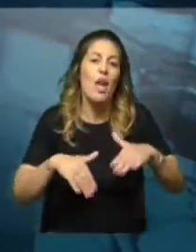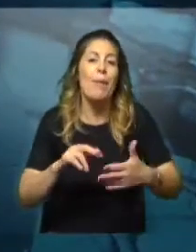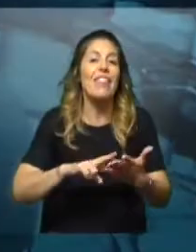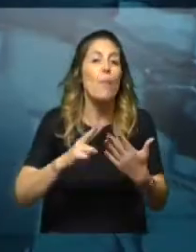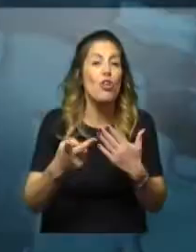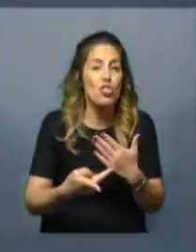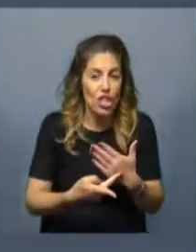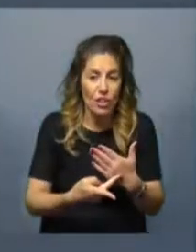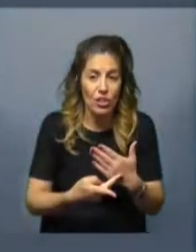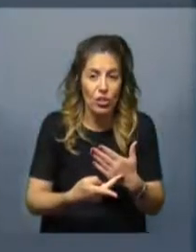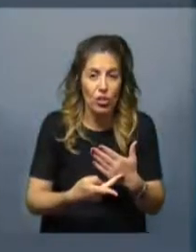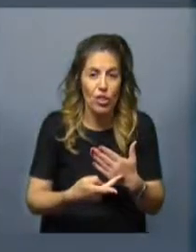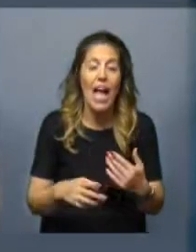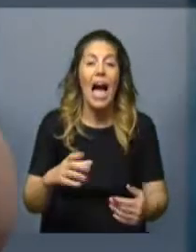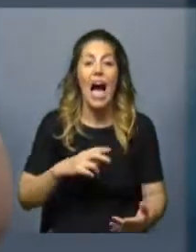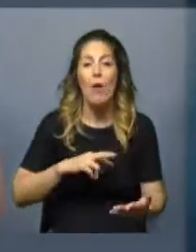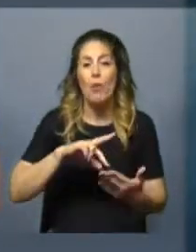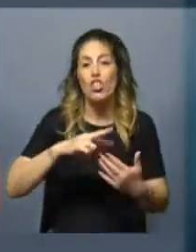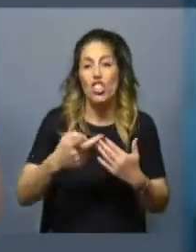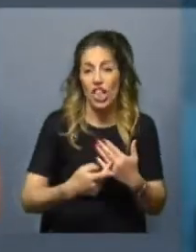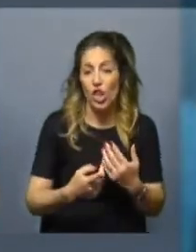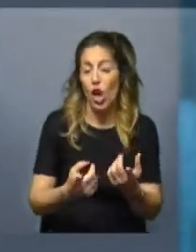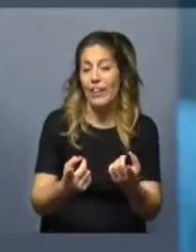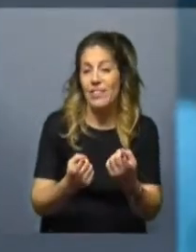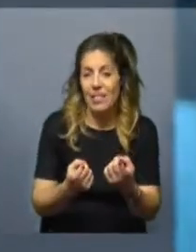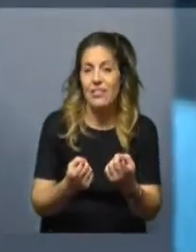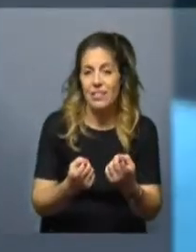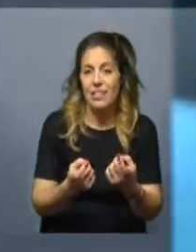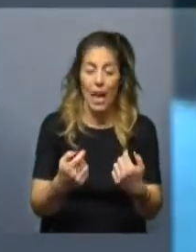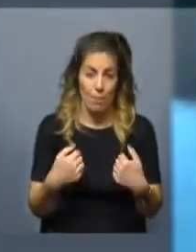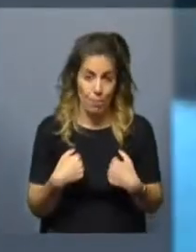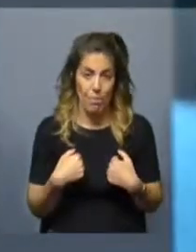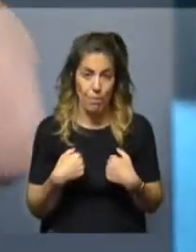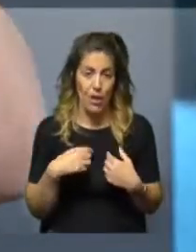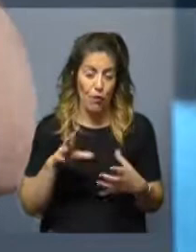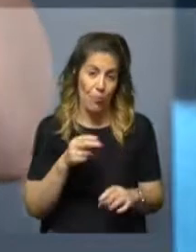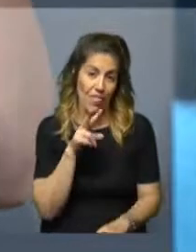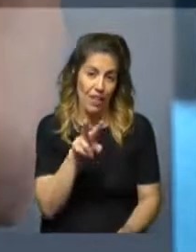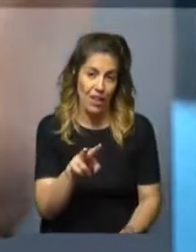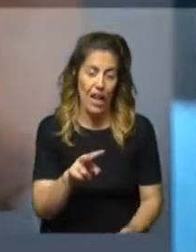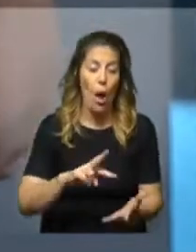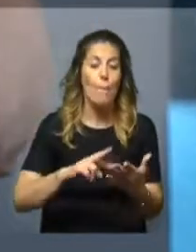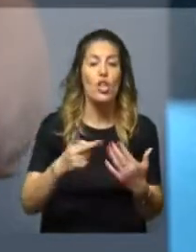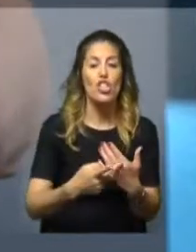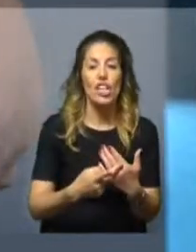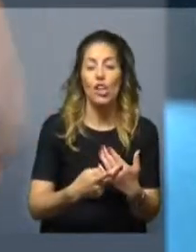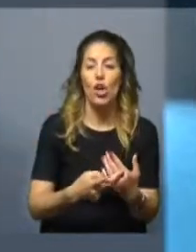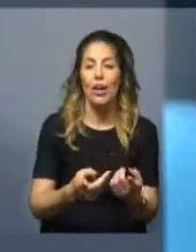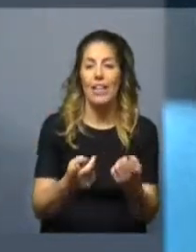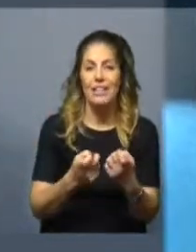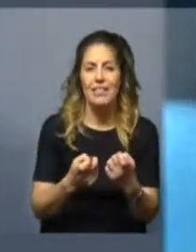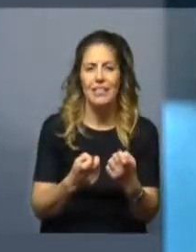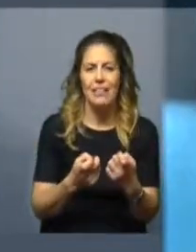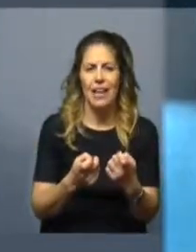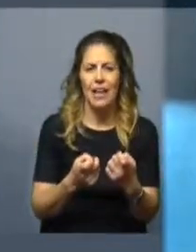no porque también este hay proyectos que requieren de como para en mi forma de ver proyectos que requieren como una